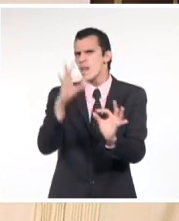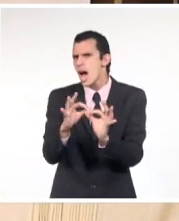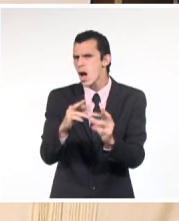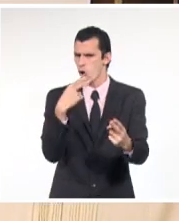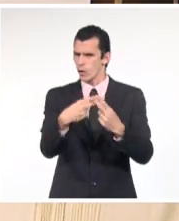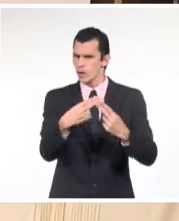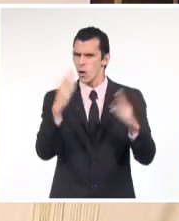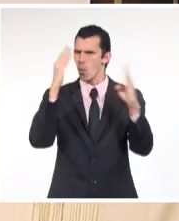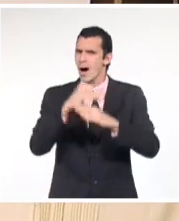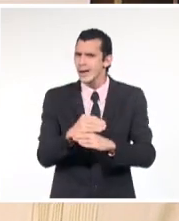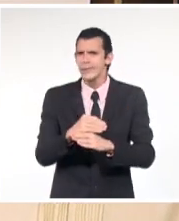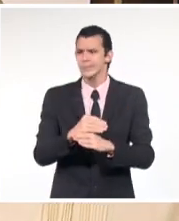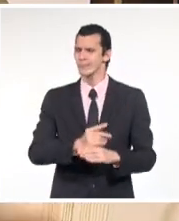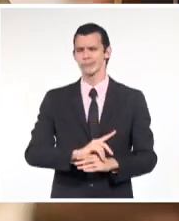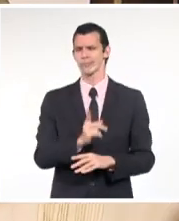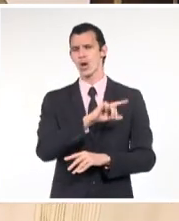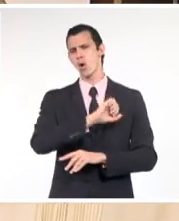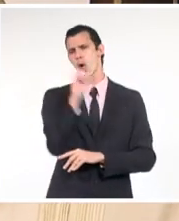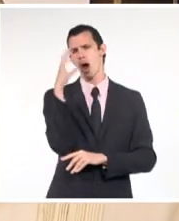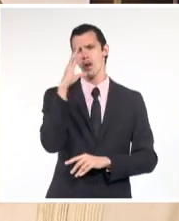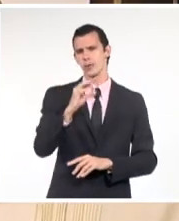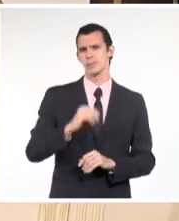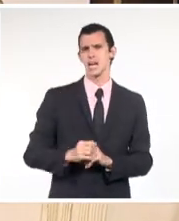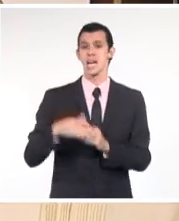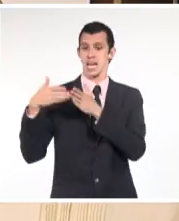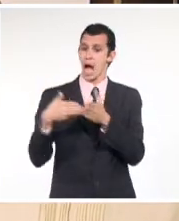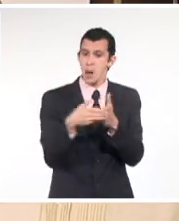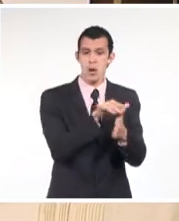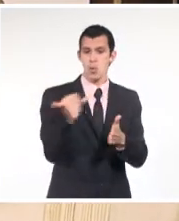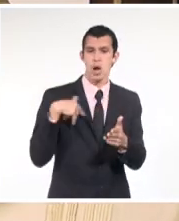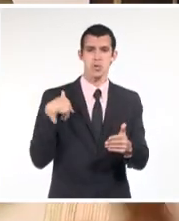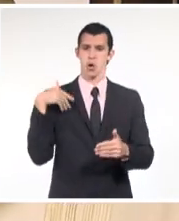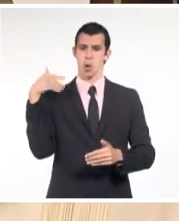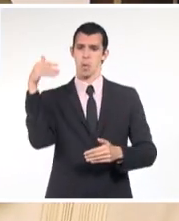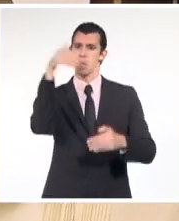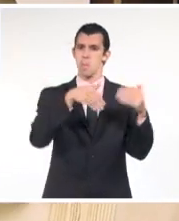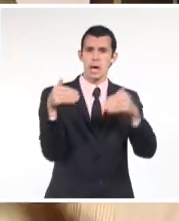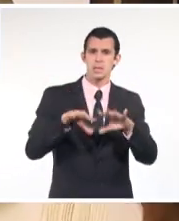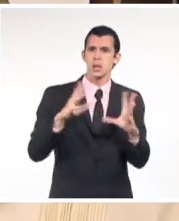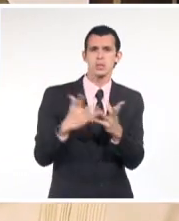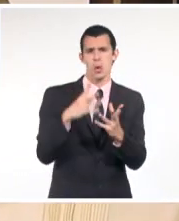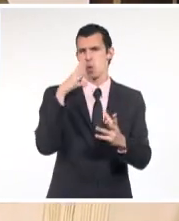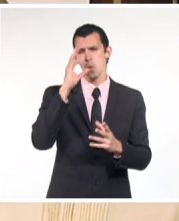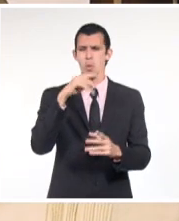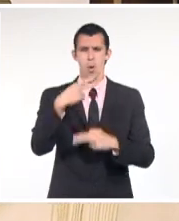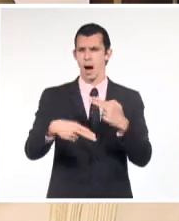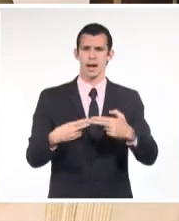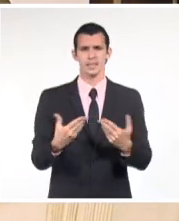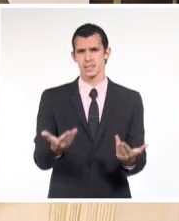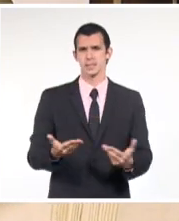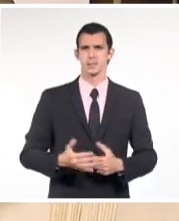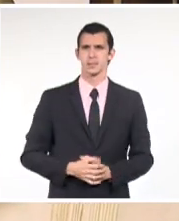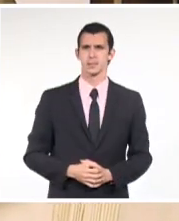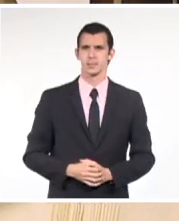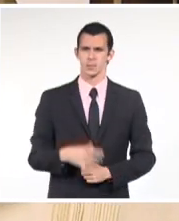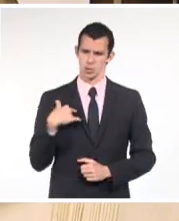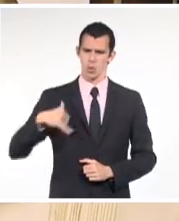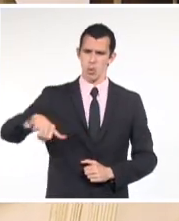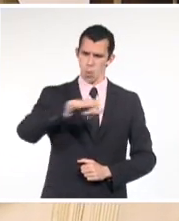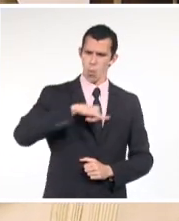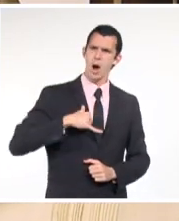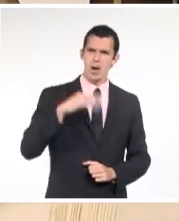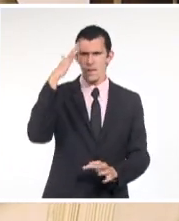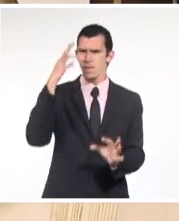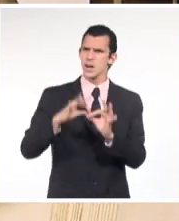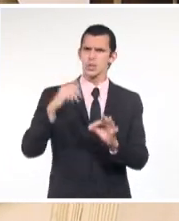en el Gran, no nos hubiéramos montado. Si no hubiera tenido fe, cuando quedamos un grupito, no hubiéramos conseguido ganar. Así yo como ustedes, yo sé lo que es